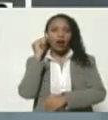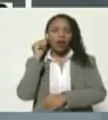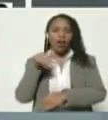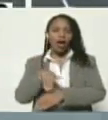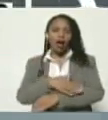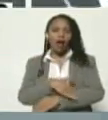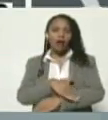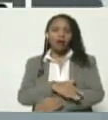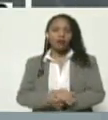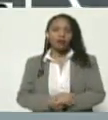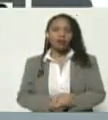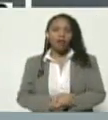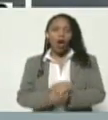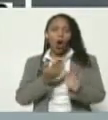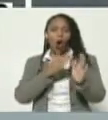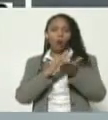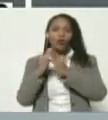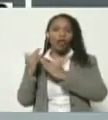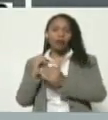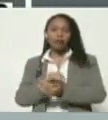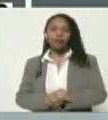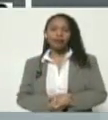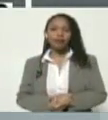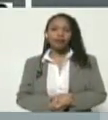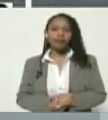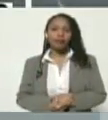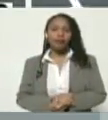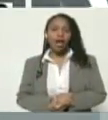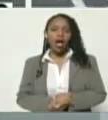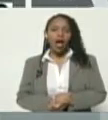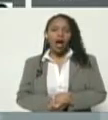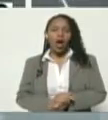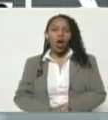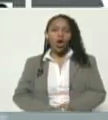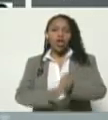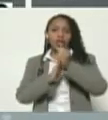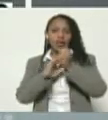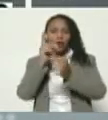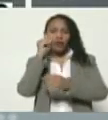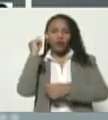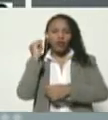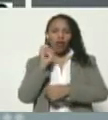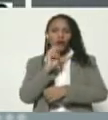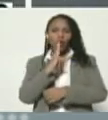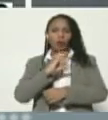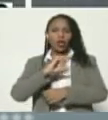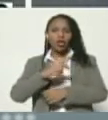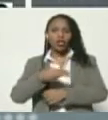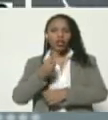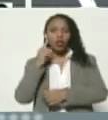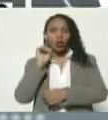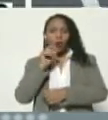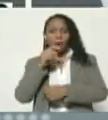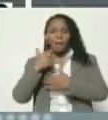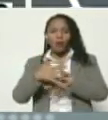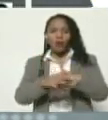calle, de la comunidad, a los líderes y lideresas de la UVC, a los militantes de